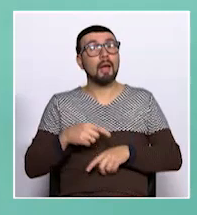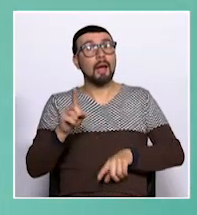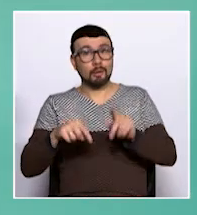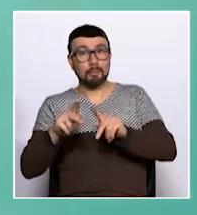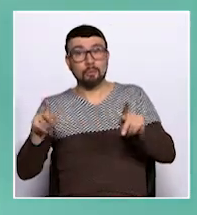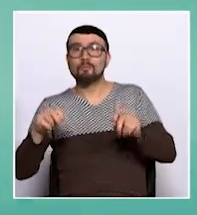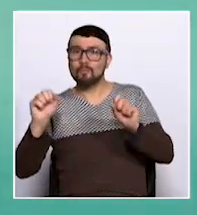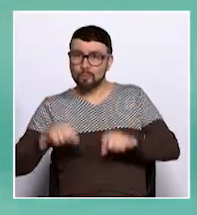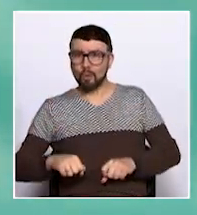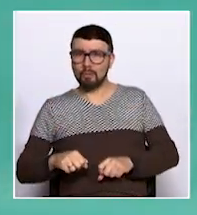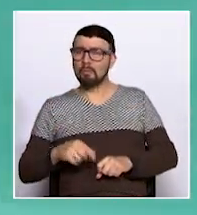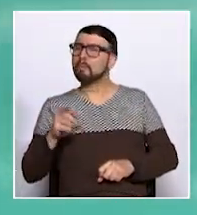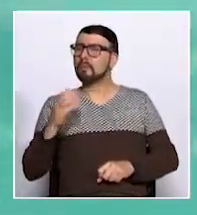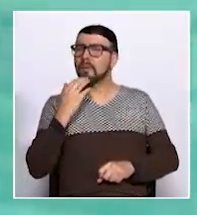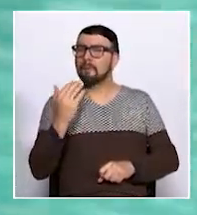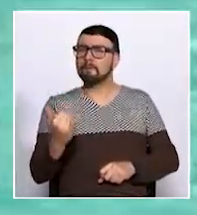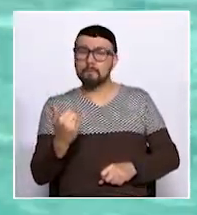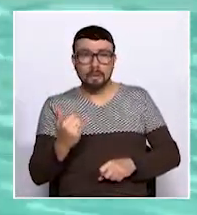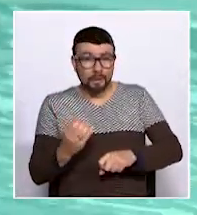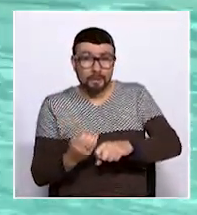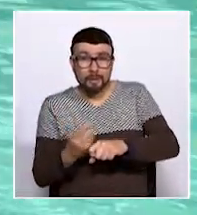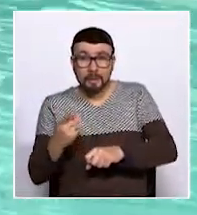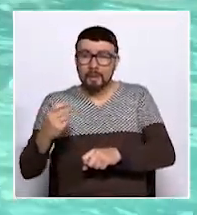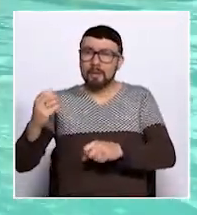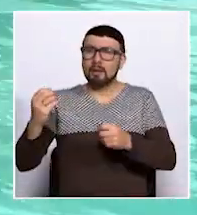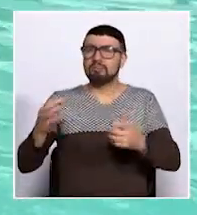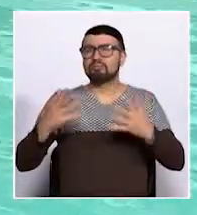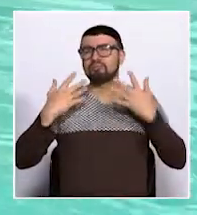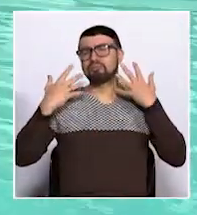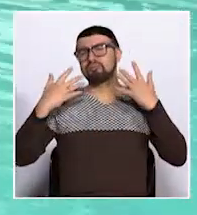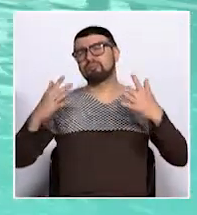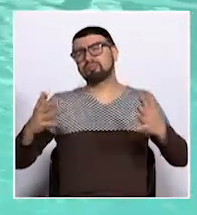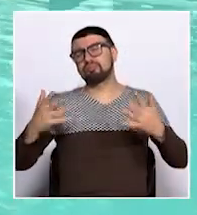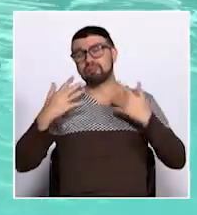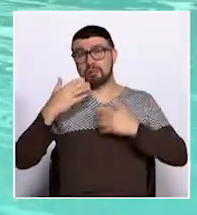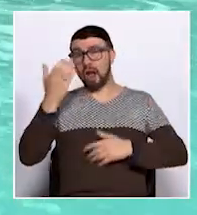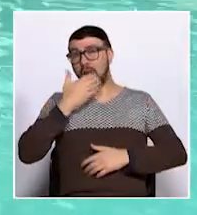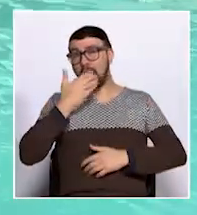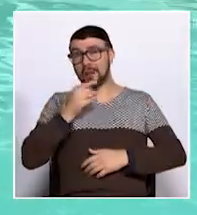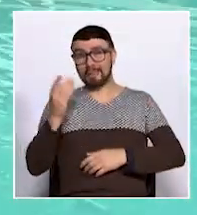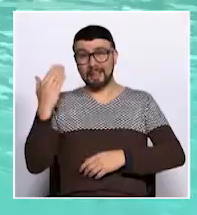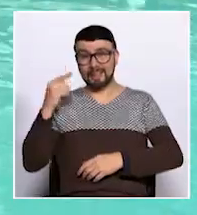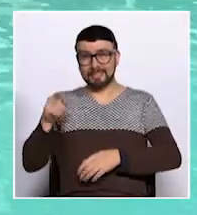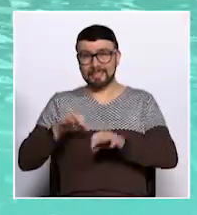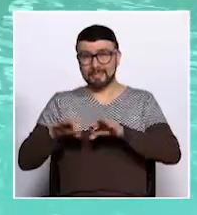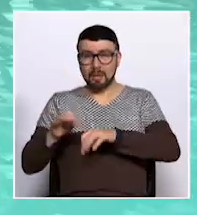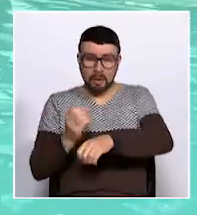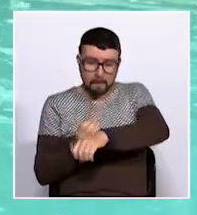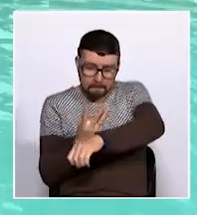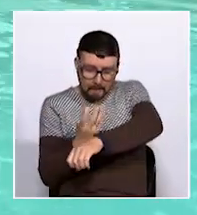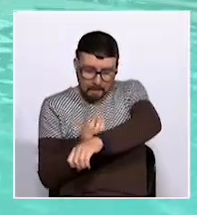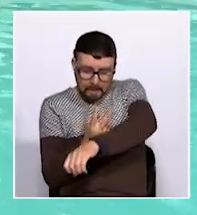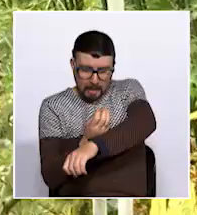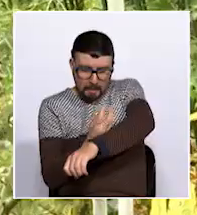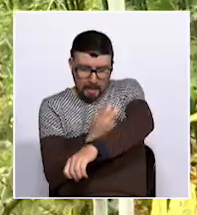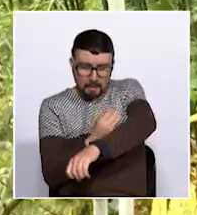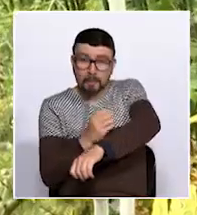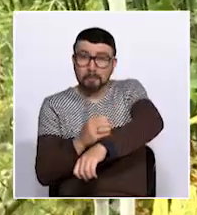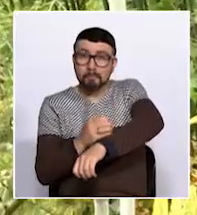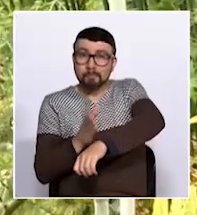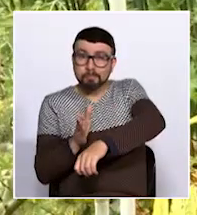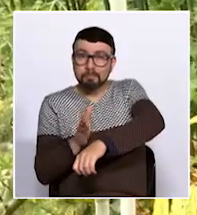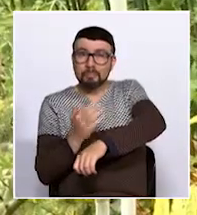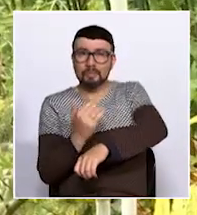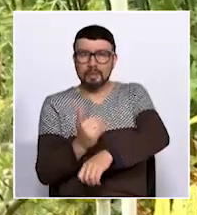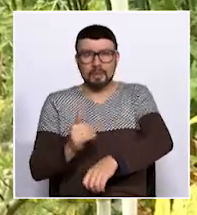abrimos los poros, cuando hacemos la vasodilatación, que era lo que hablábamos ahorita con el calor, que es el agua caliente, llenamos